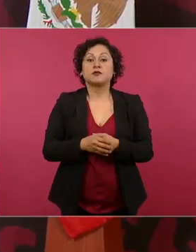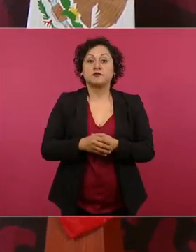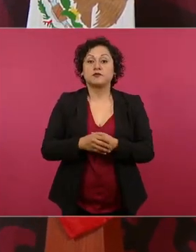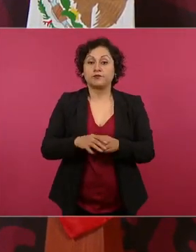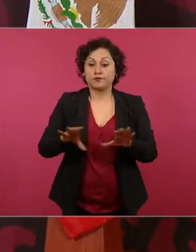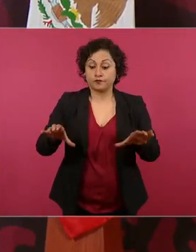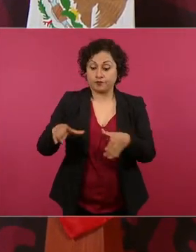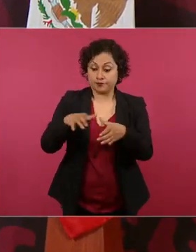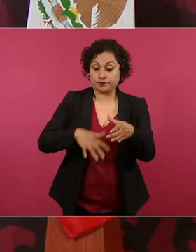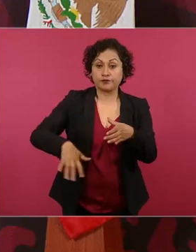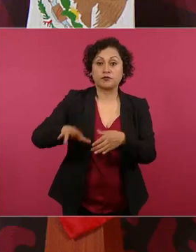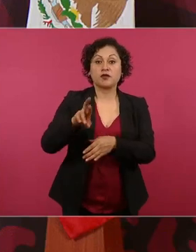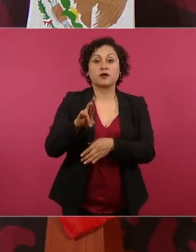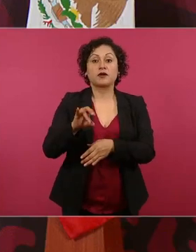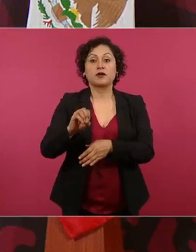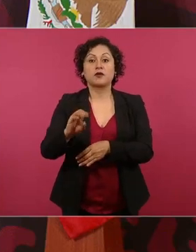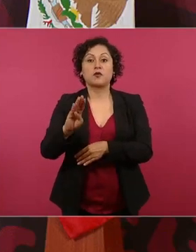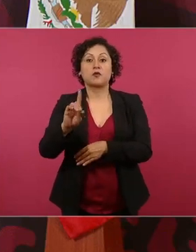Blanco,